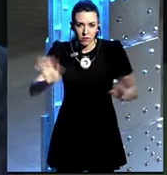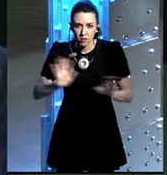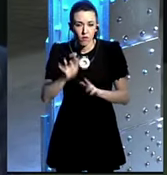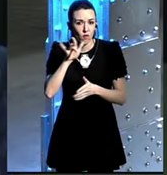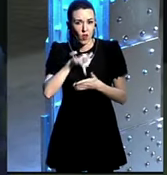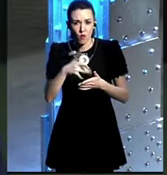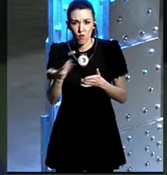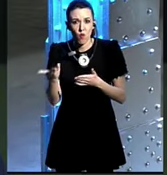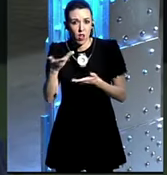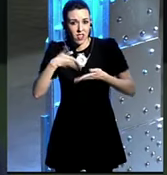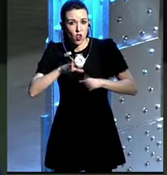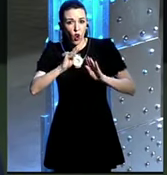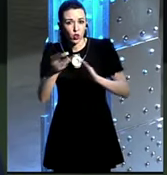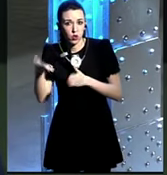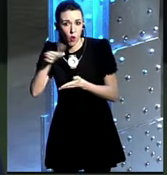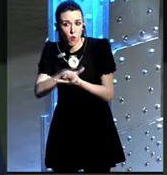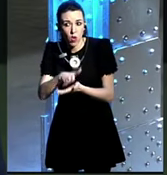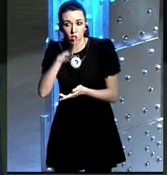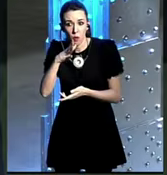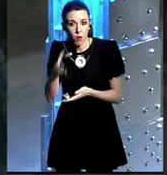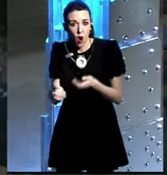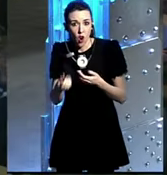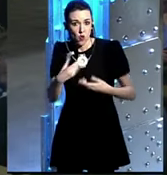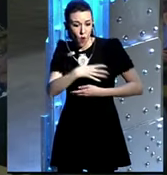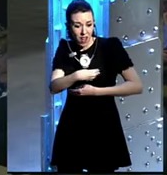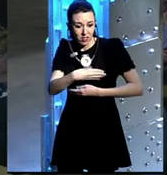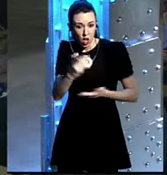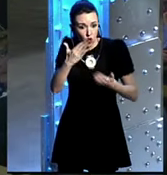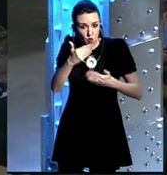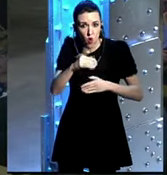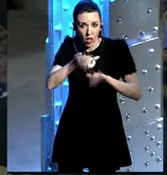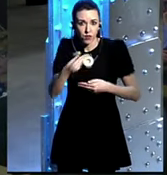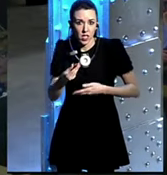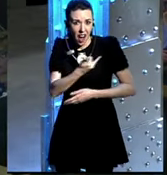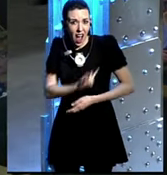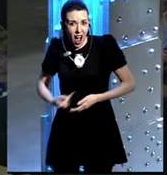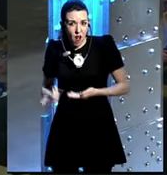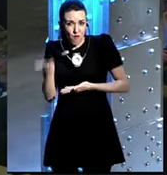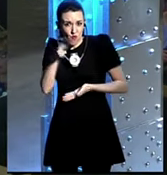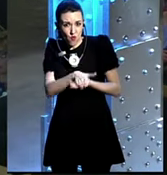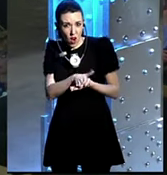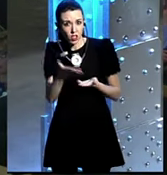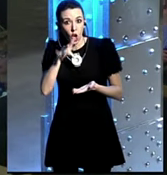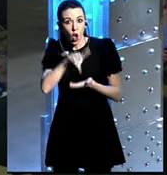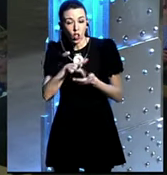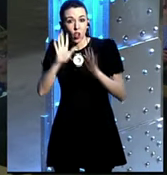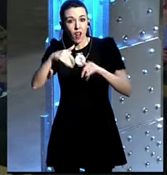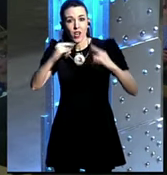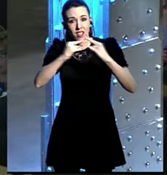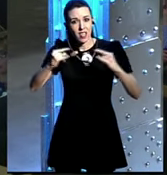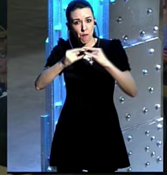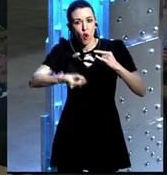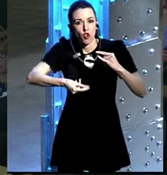tenido una muerte de uno de sus hijos porque no producía leche suficiente para alimentar a su hijo mientras estaba en la jungla, y acabó en uno de los campos de